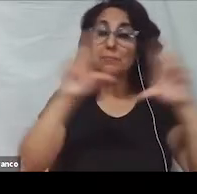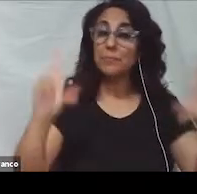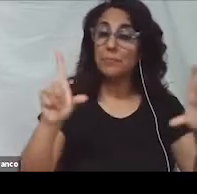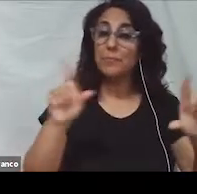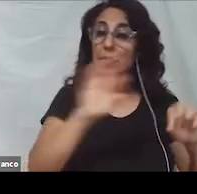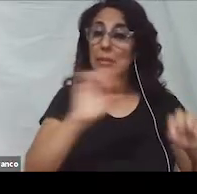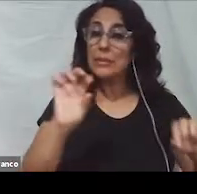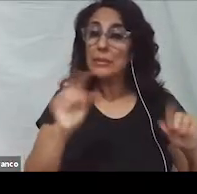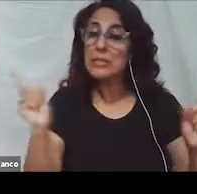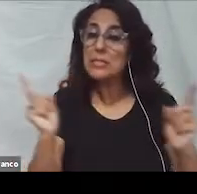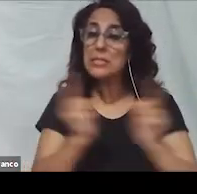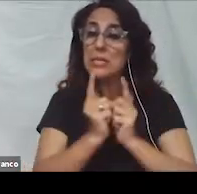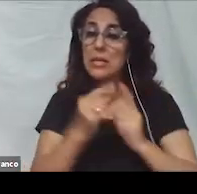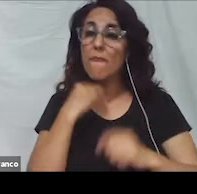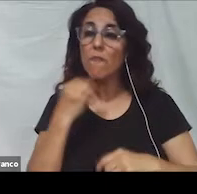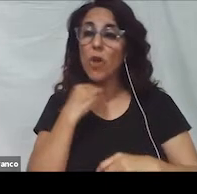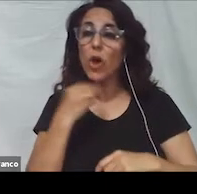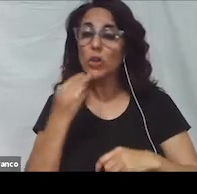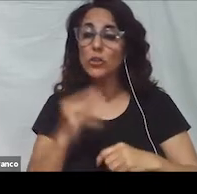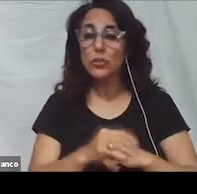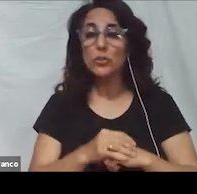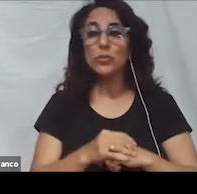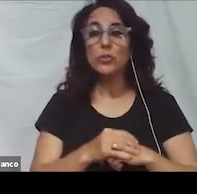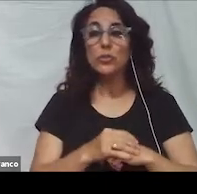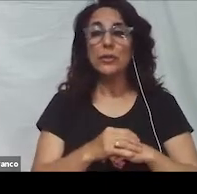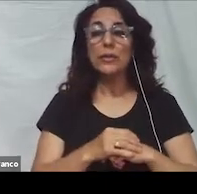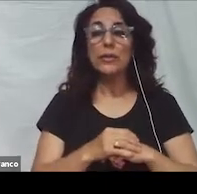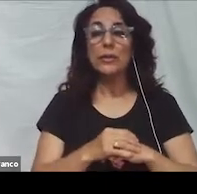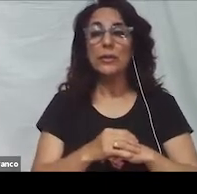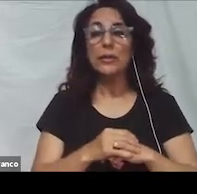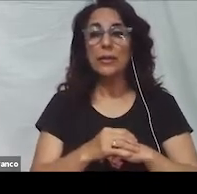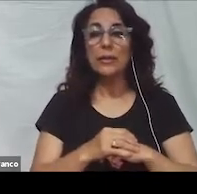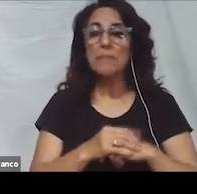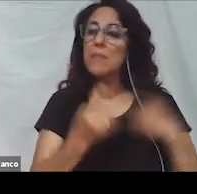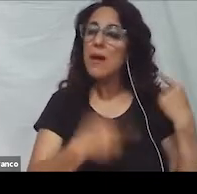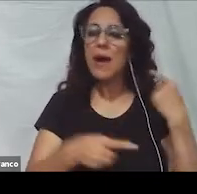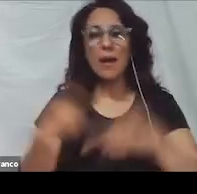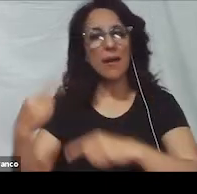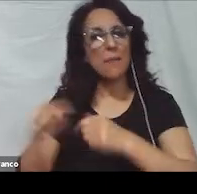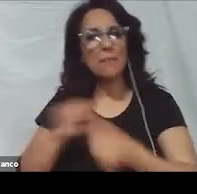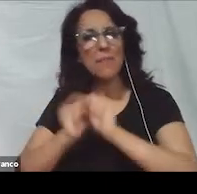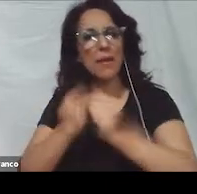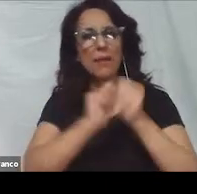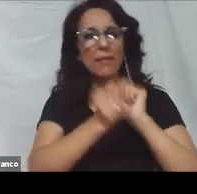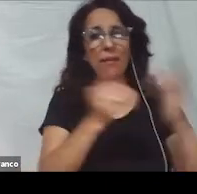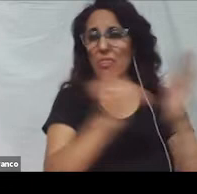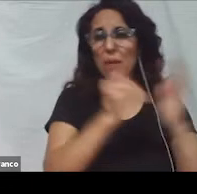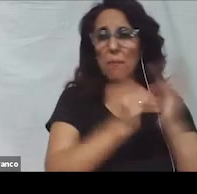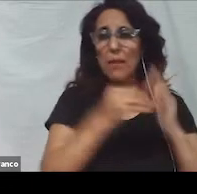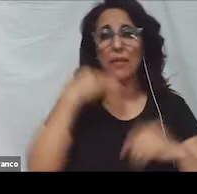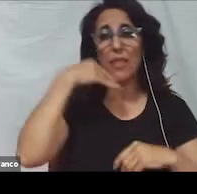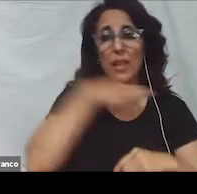pantalla tenemos un sintetizador de voz, y ese sintetizador va a variar dependiendo el idioma que